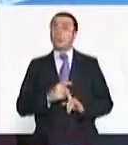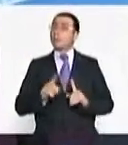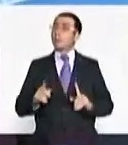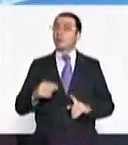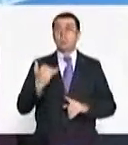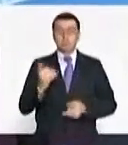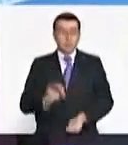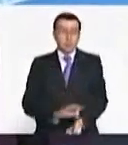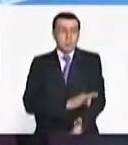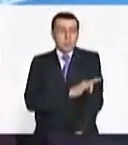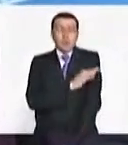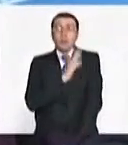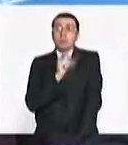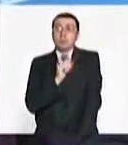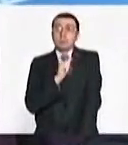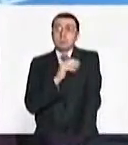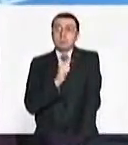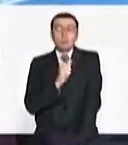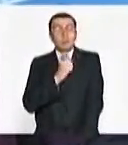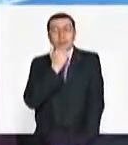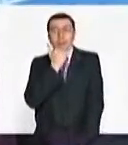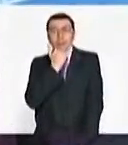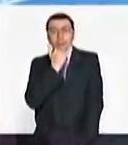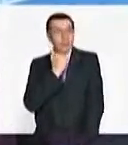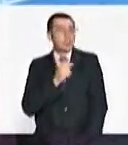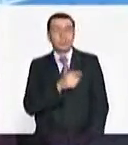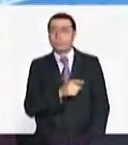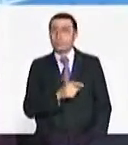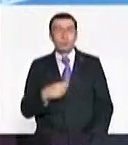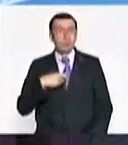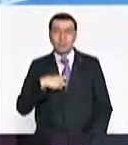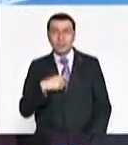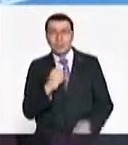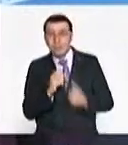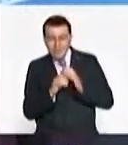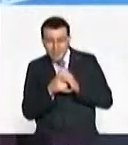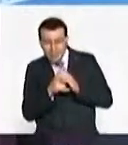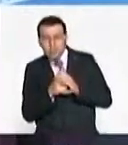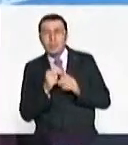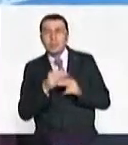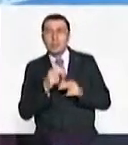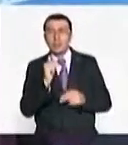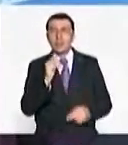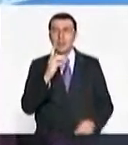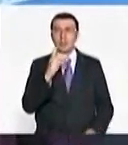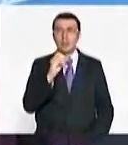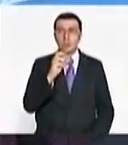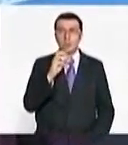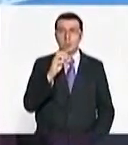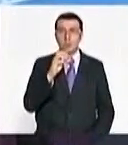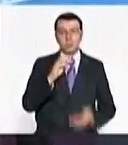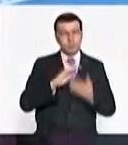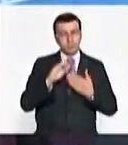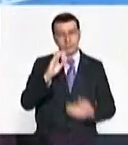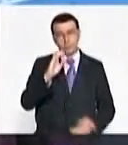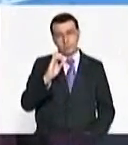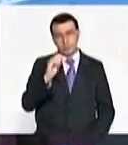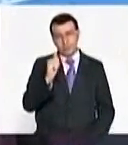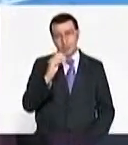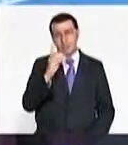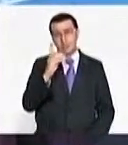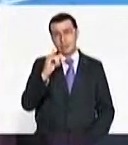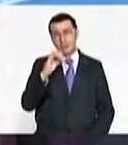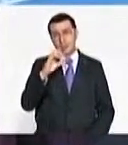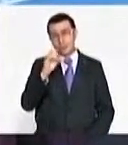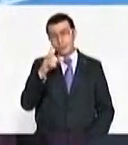no representa más que tú genéticamente no tienes un adecuado número de células adipocíticas para almacenar esa grasa tóxica, para tenerla